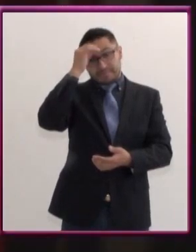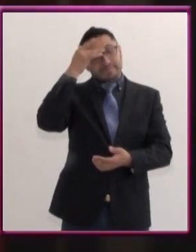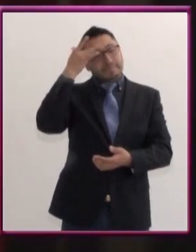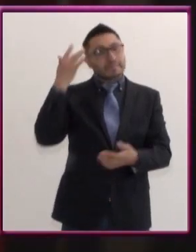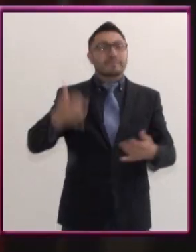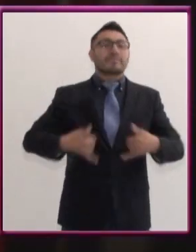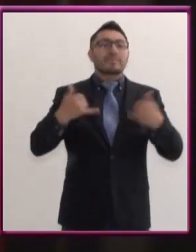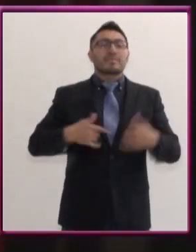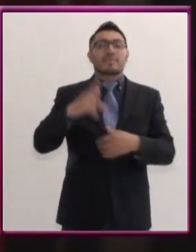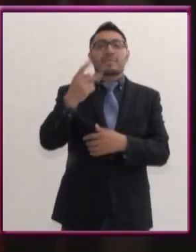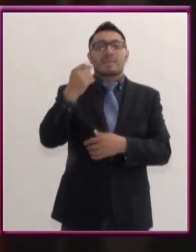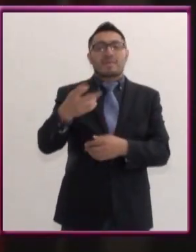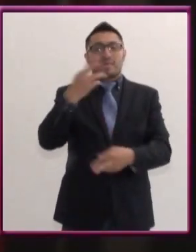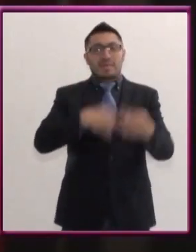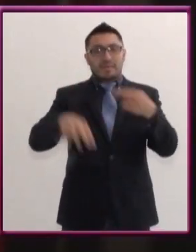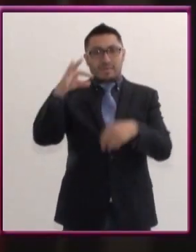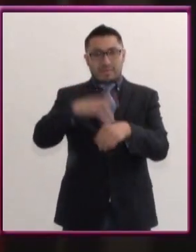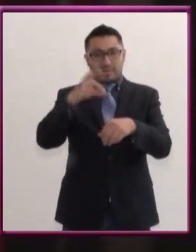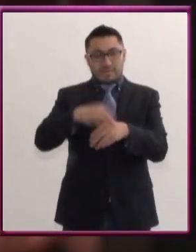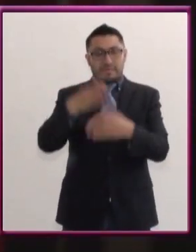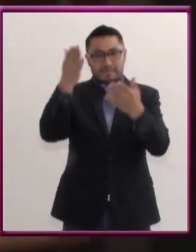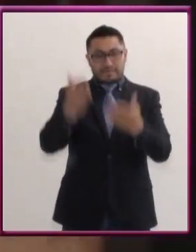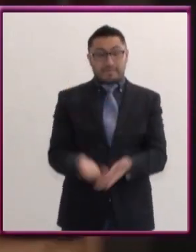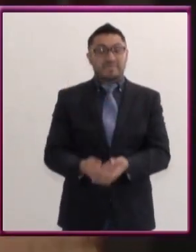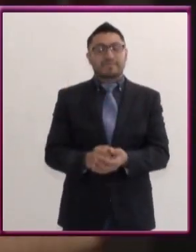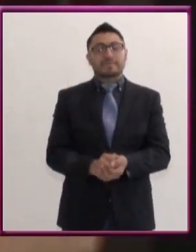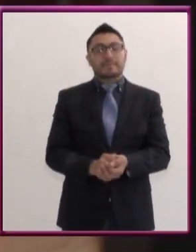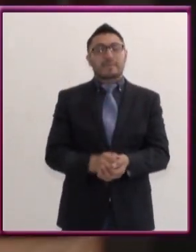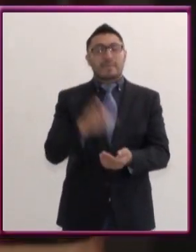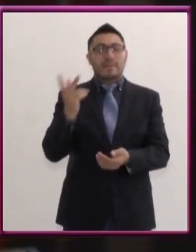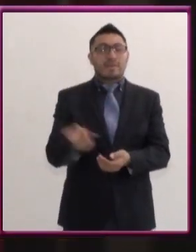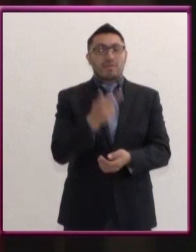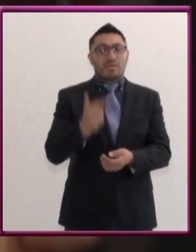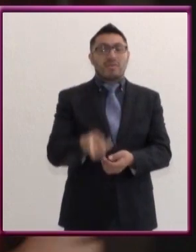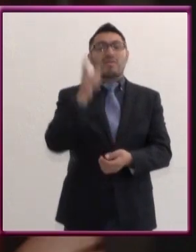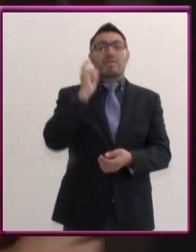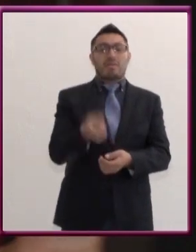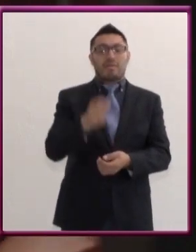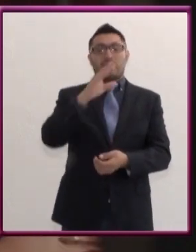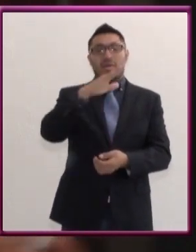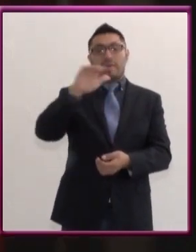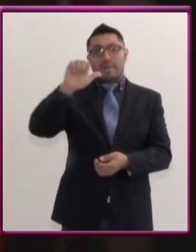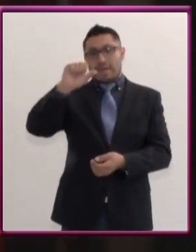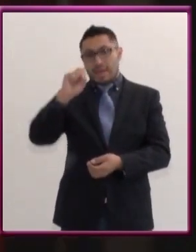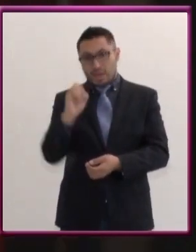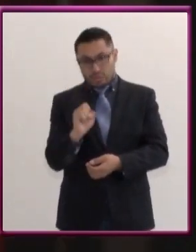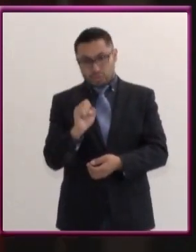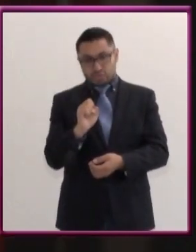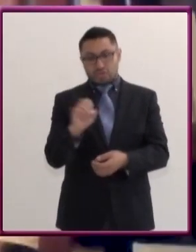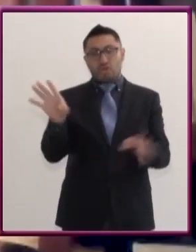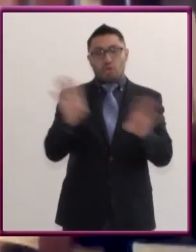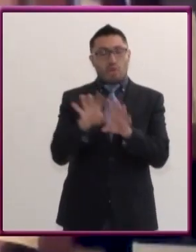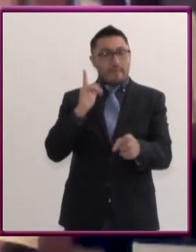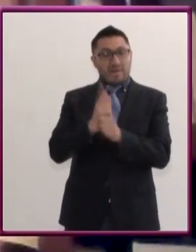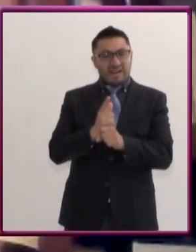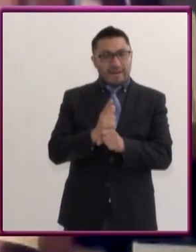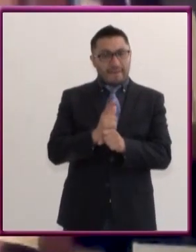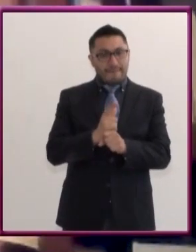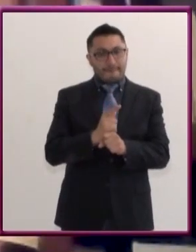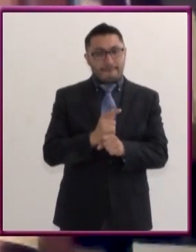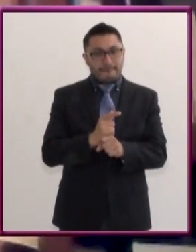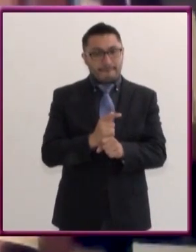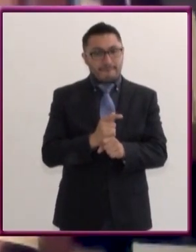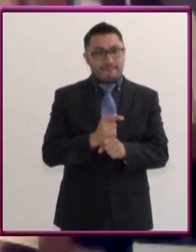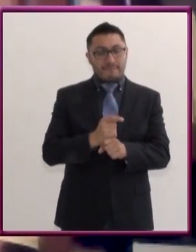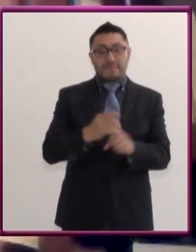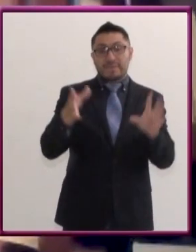Jóvenes en TV, regresamos con el doctor Rivera. Doctor, mi siguiente pregunta es, ¿qué es el caos y cómo se descubrió? Para hablar